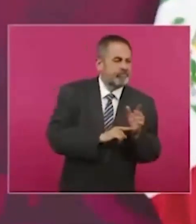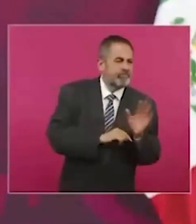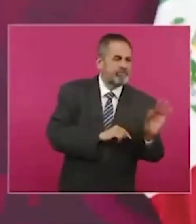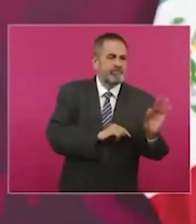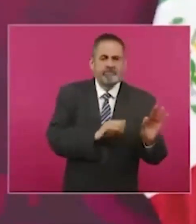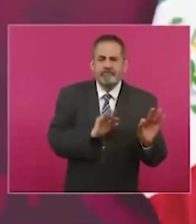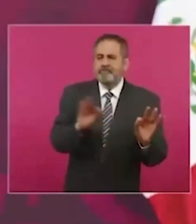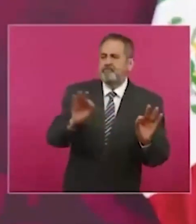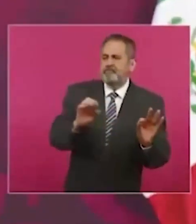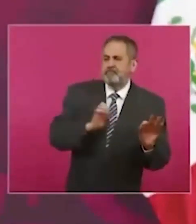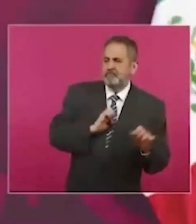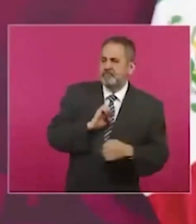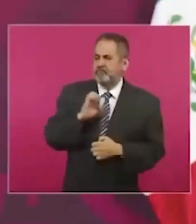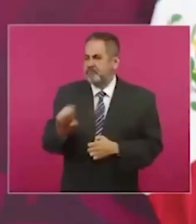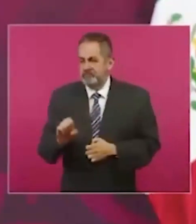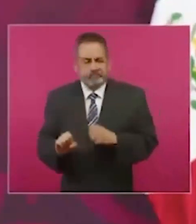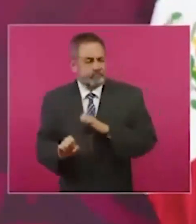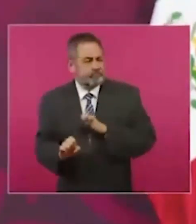es que